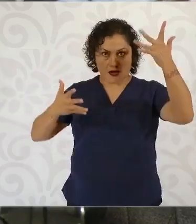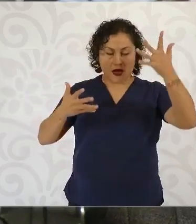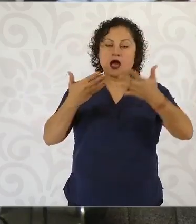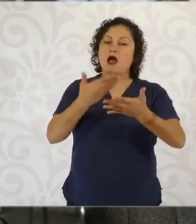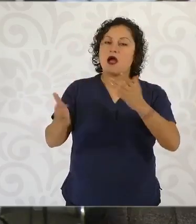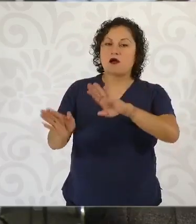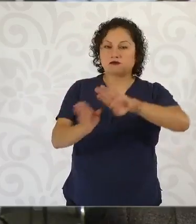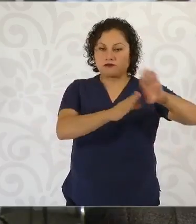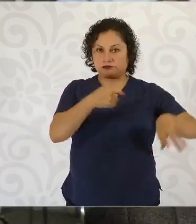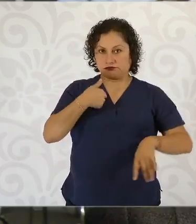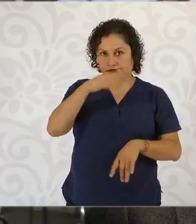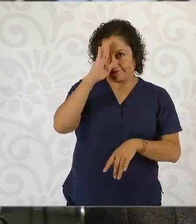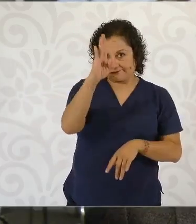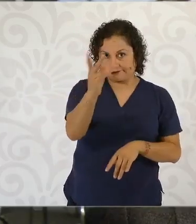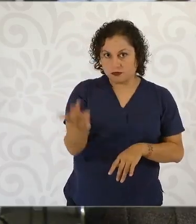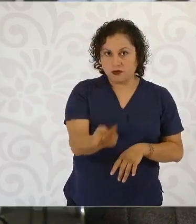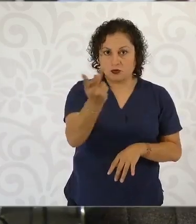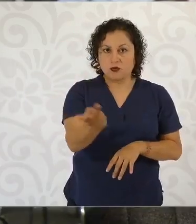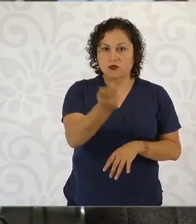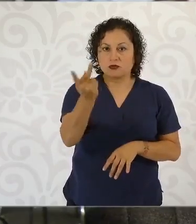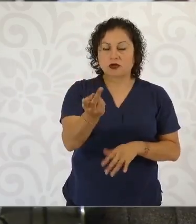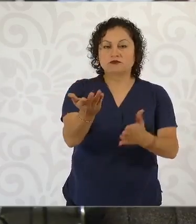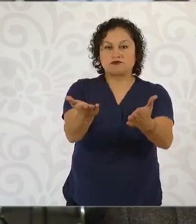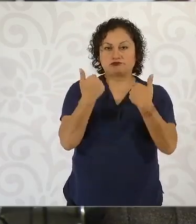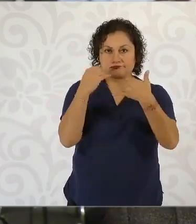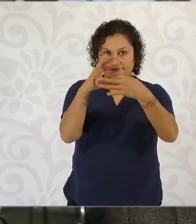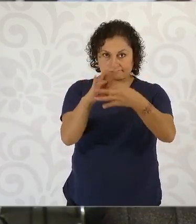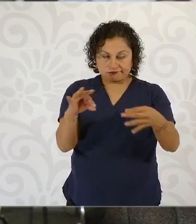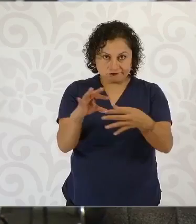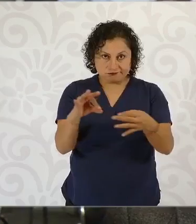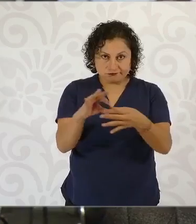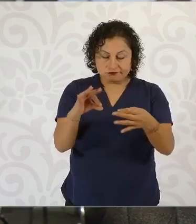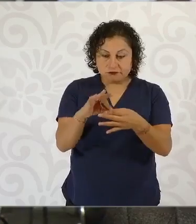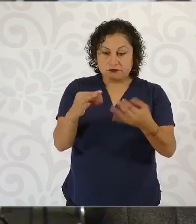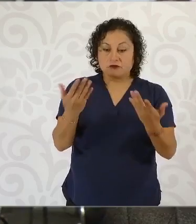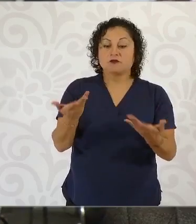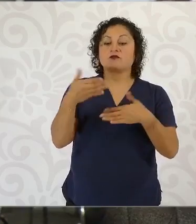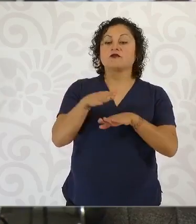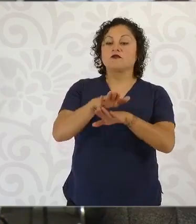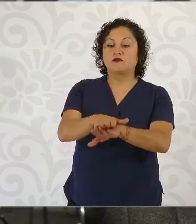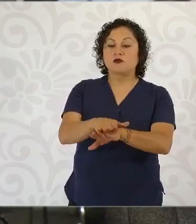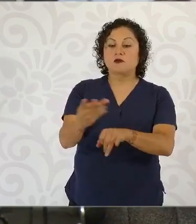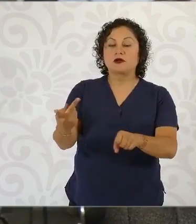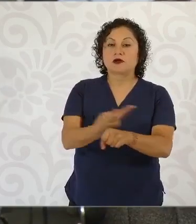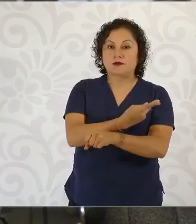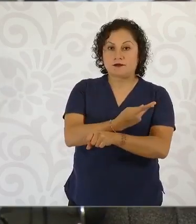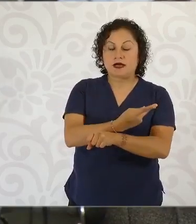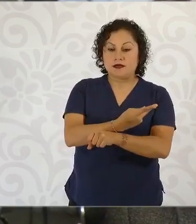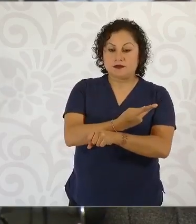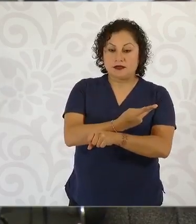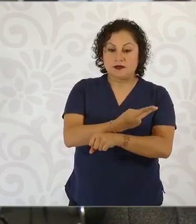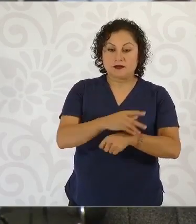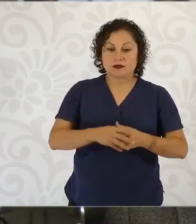usted es ¿qué explicación tendría de que esta empresa, cuyos dueños son socios